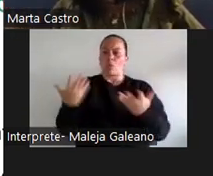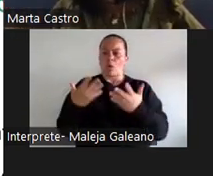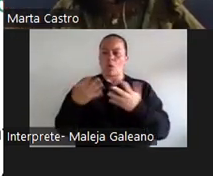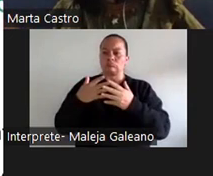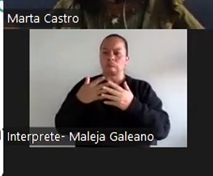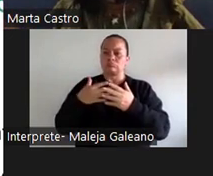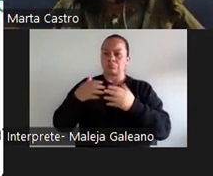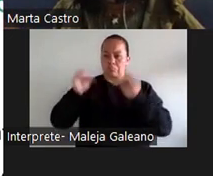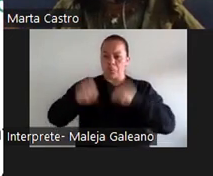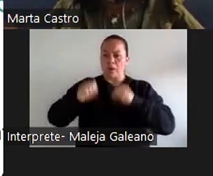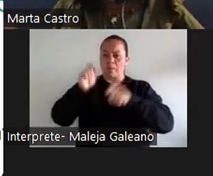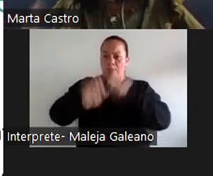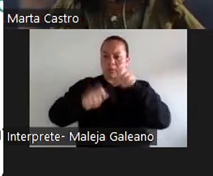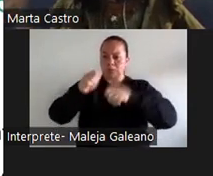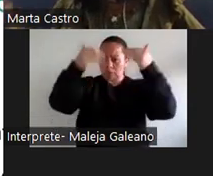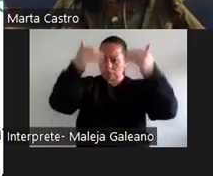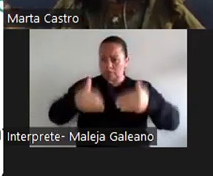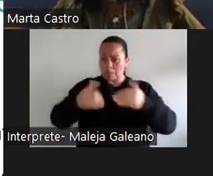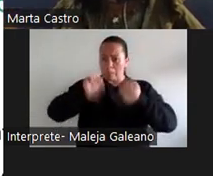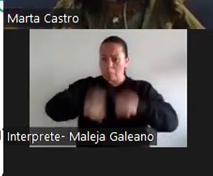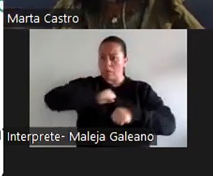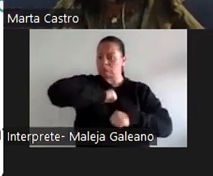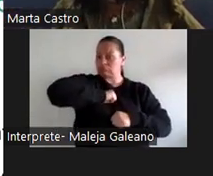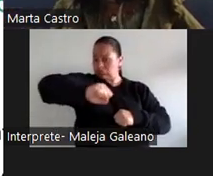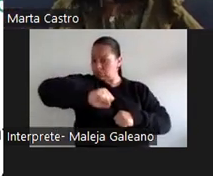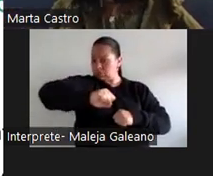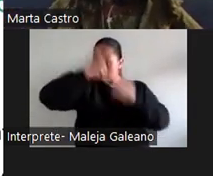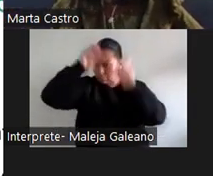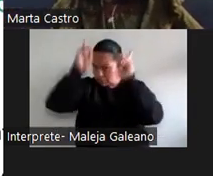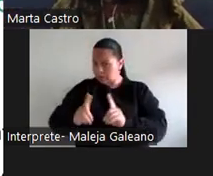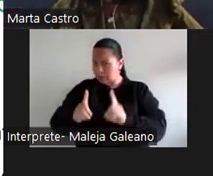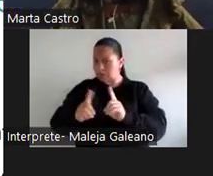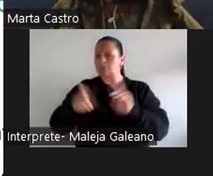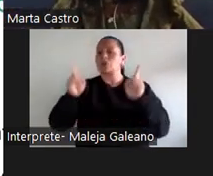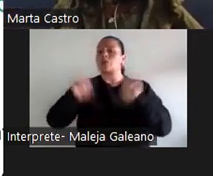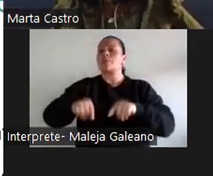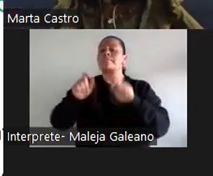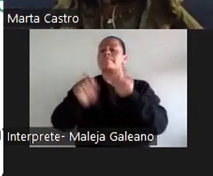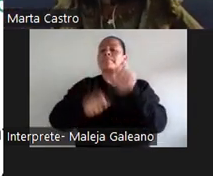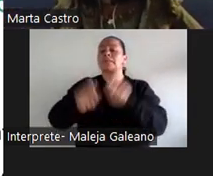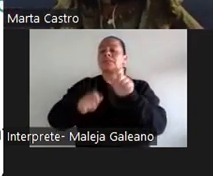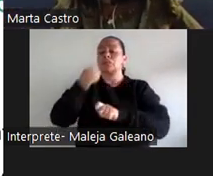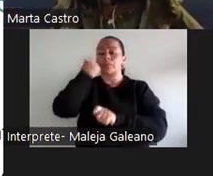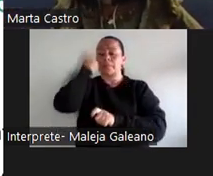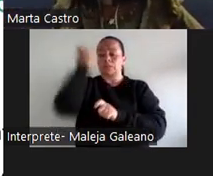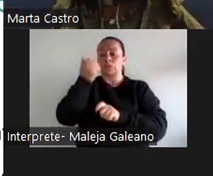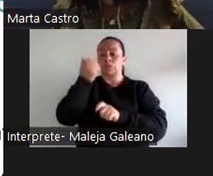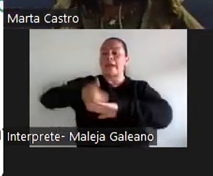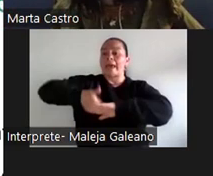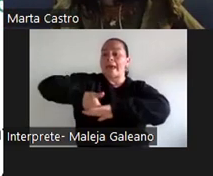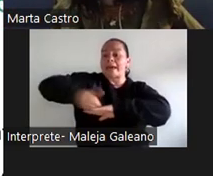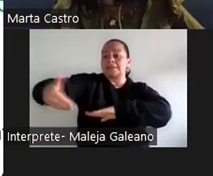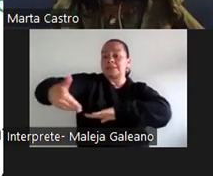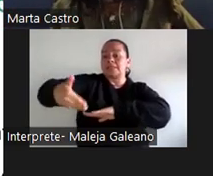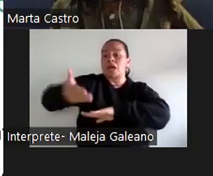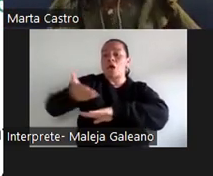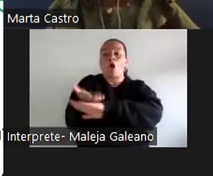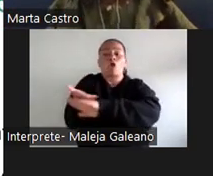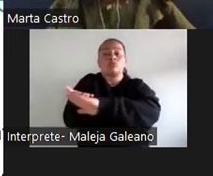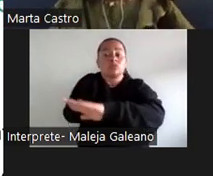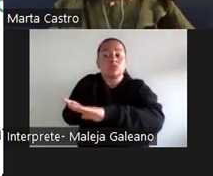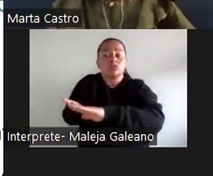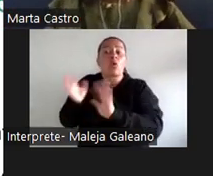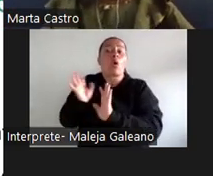pueden decidir sobre estos derechos las personas mayores también y cómo lo podemos hacer exigible y justiciable